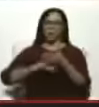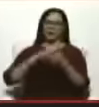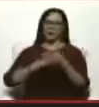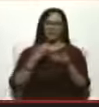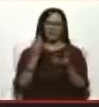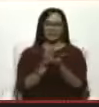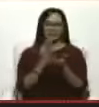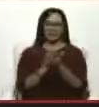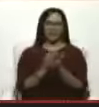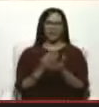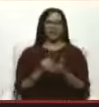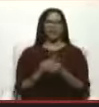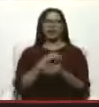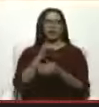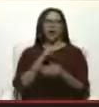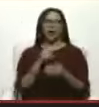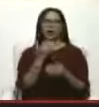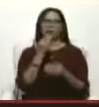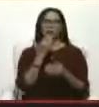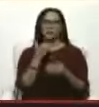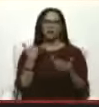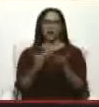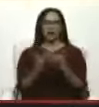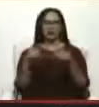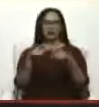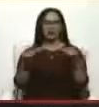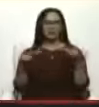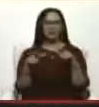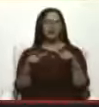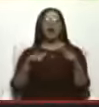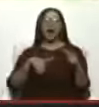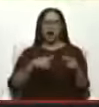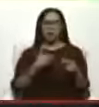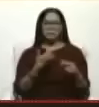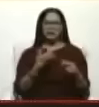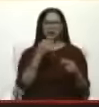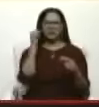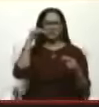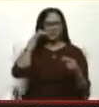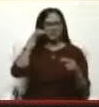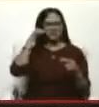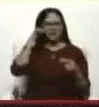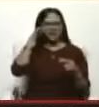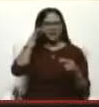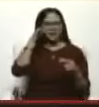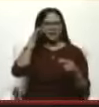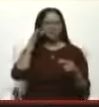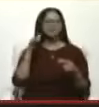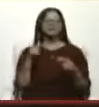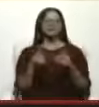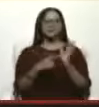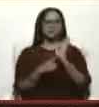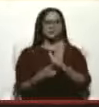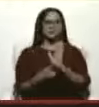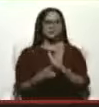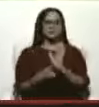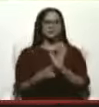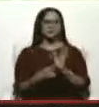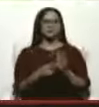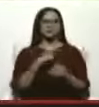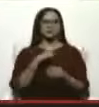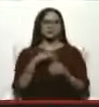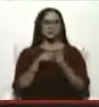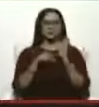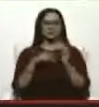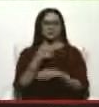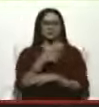ella, igual así se acercó hasta el sitio y tuvo la oportunidad de grabar estas imágenes que en exclusiva les estamos ofreciendo a través de nuestro